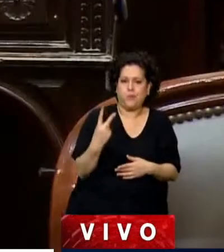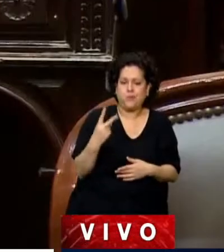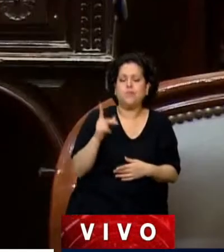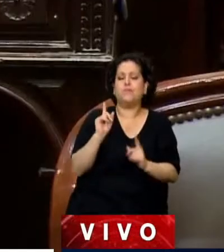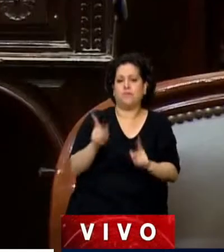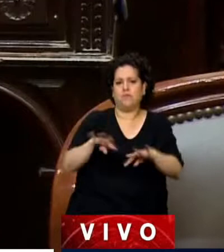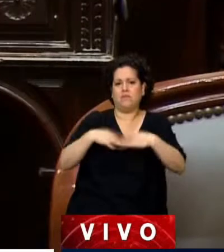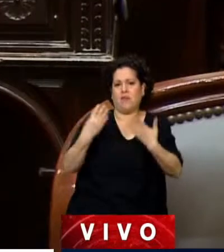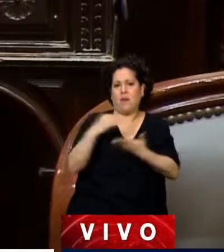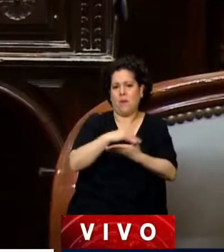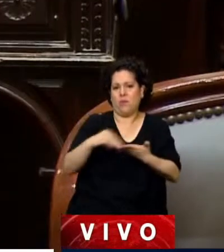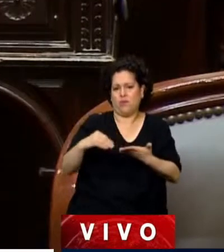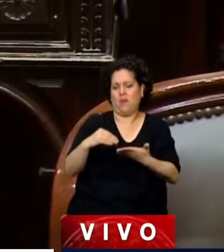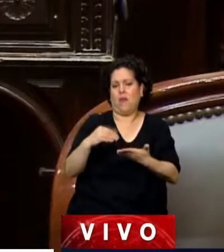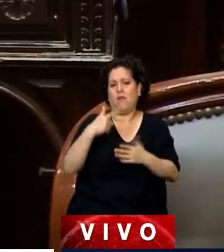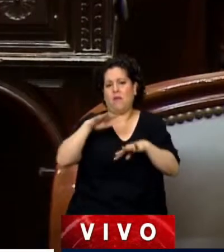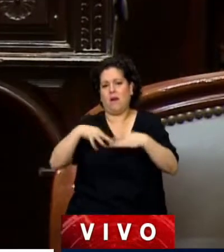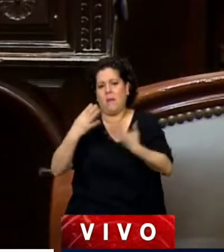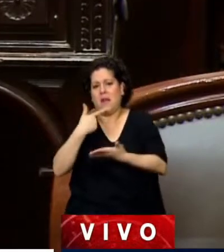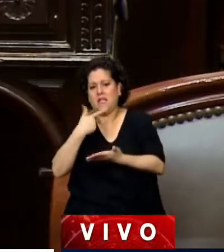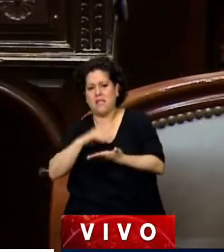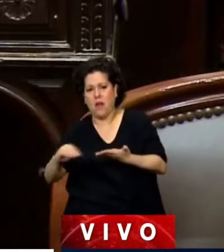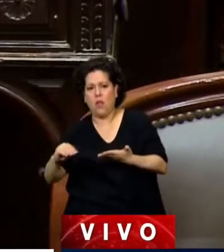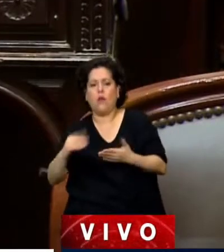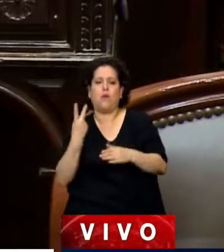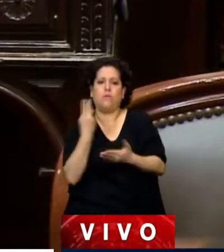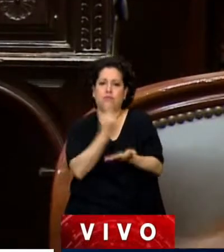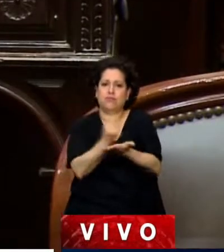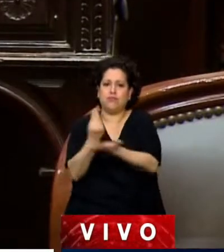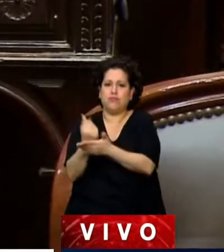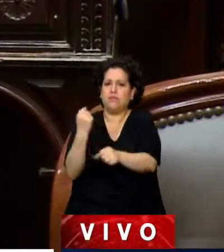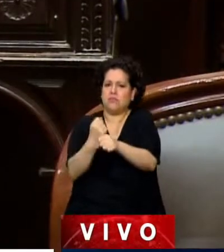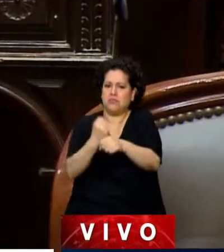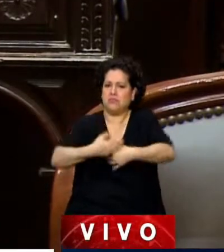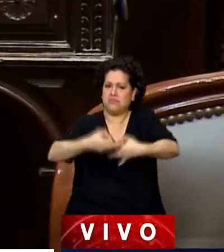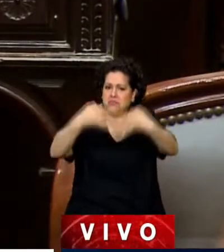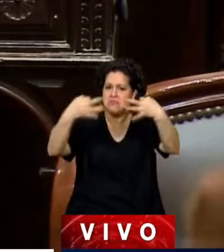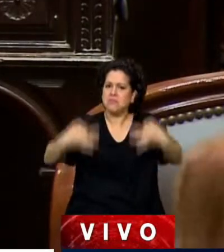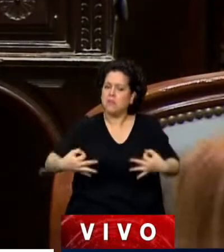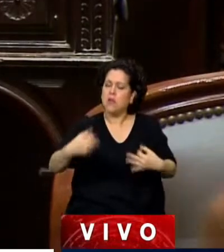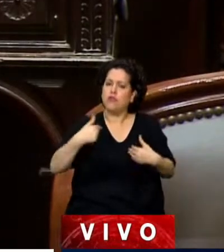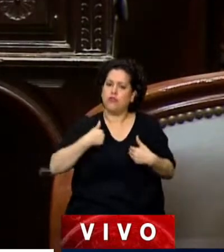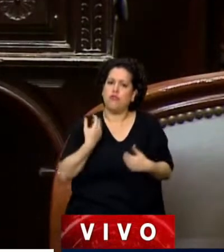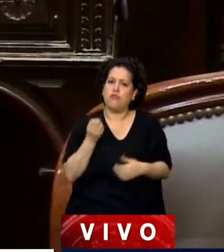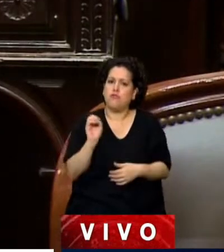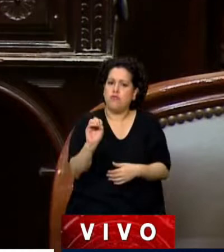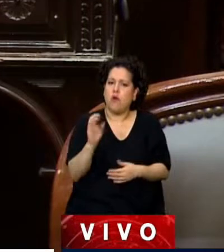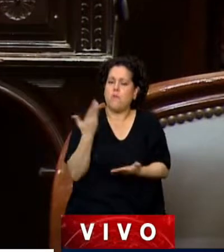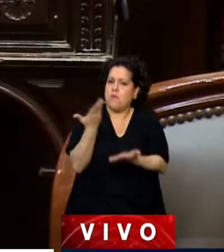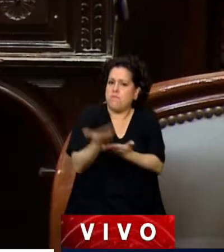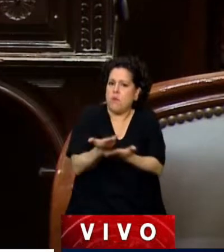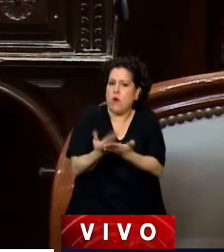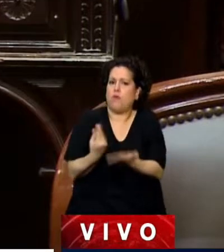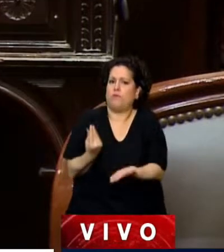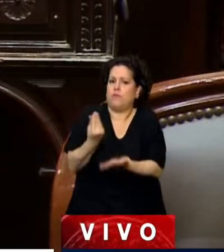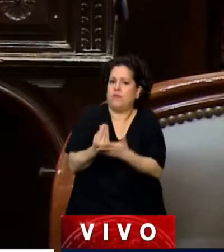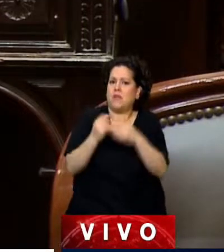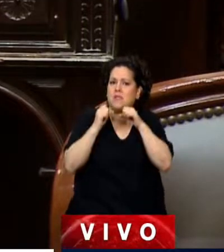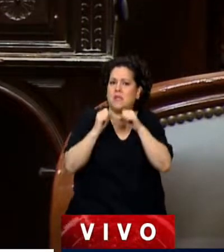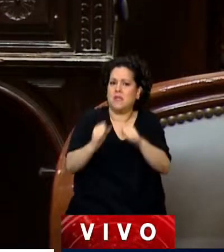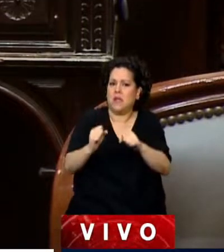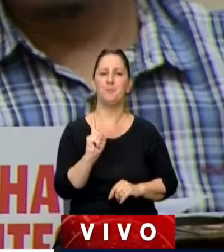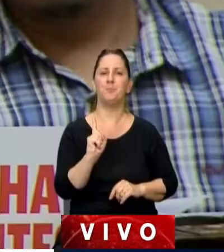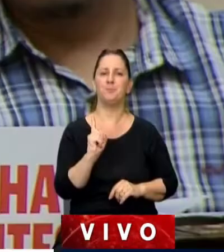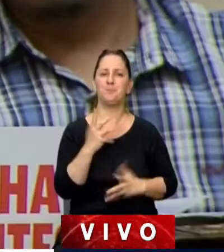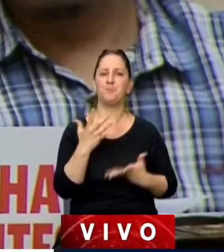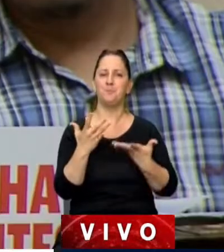eliminación del pago del impuesto a las ganancias para el personal de salud. En el marco de esta sesión especial, la Cámara avaló también un proyecto que